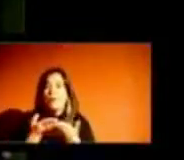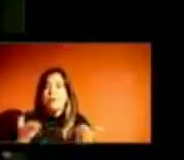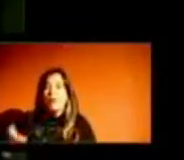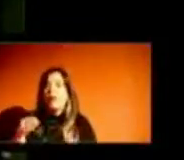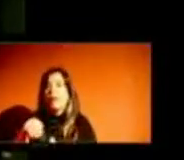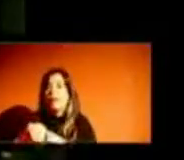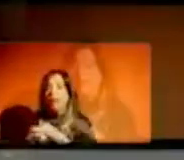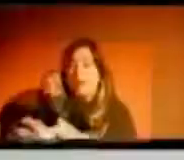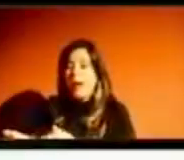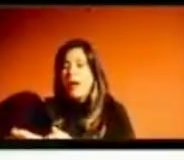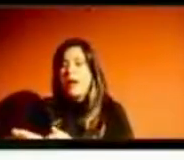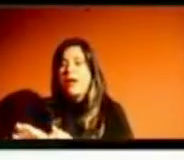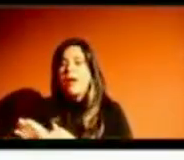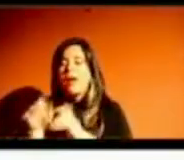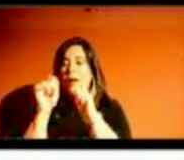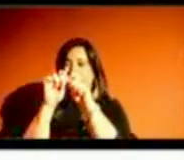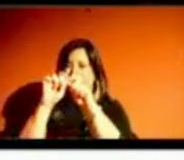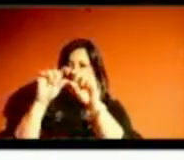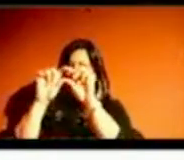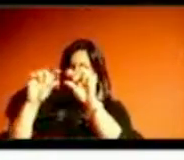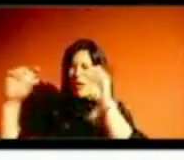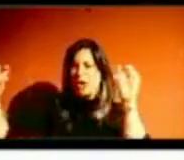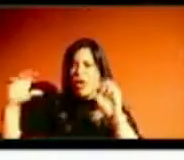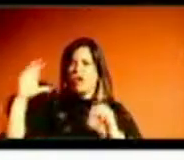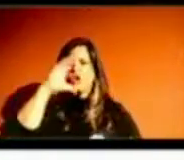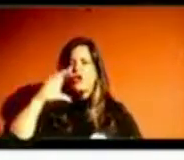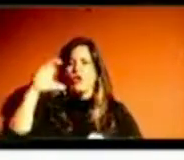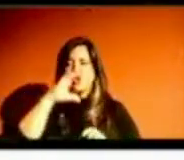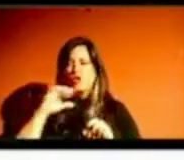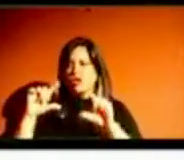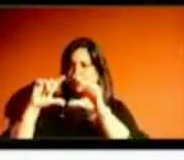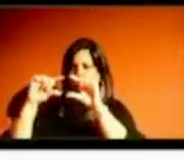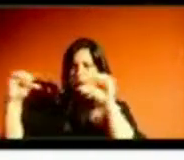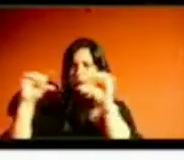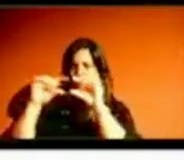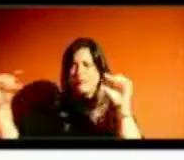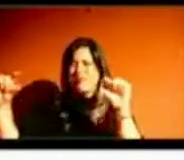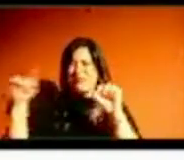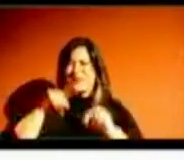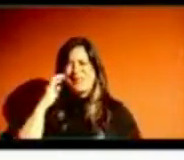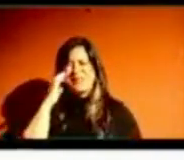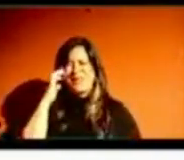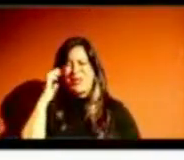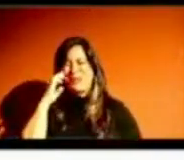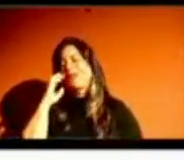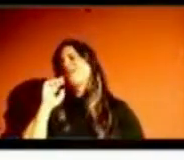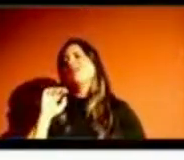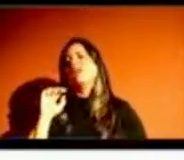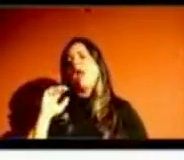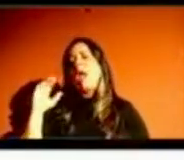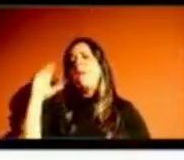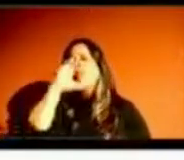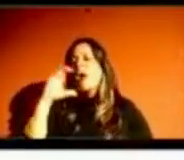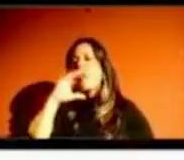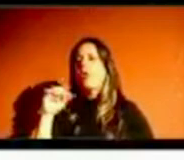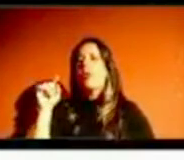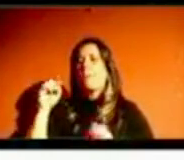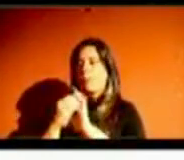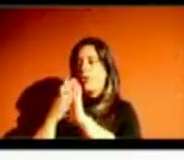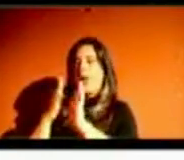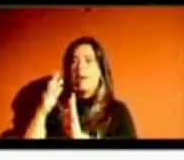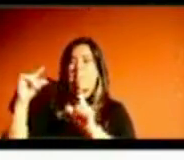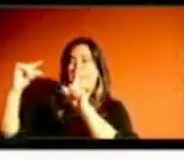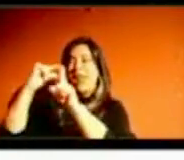entonces ingresar en la barra, en el search bar, como mejor, ¿verdad? En inglés siempre le conocen en inglés, en el buscador, la palabra